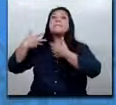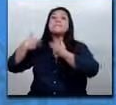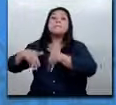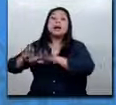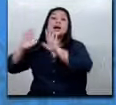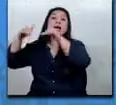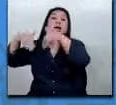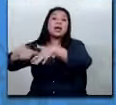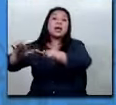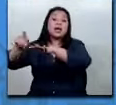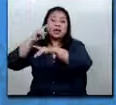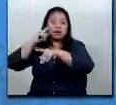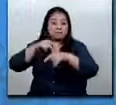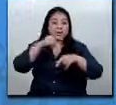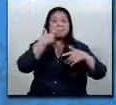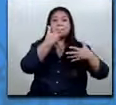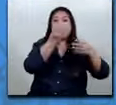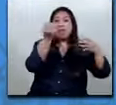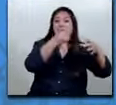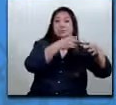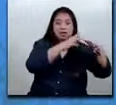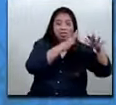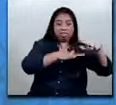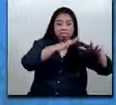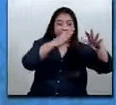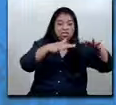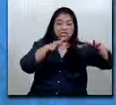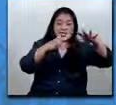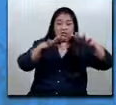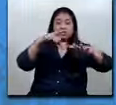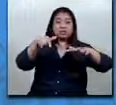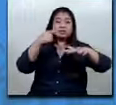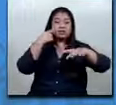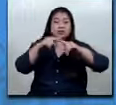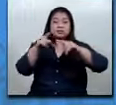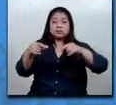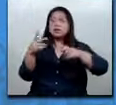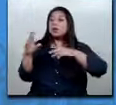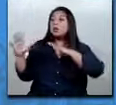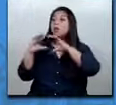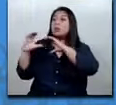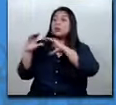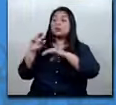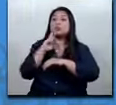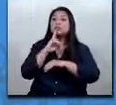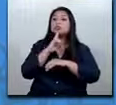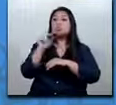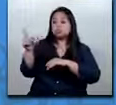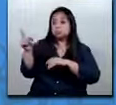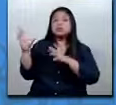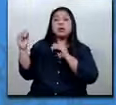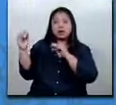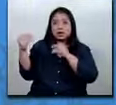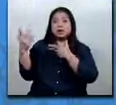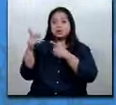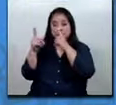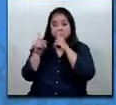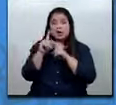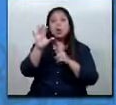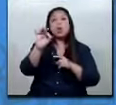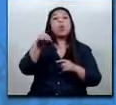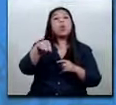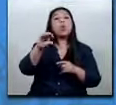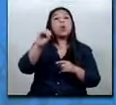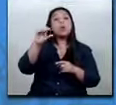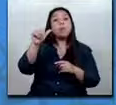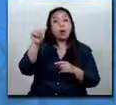hemos mantenido una excelente comunicación con las autoridades de Honduras, con las autoridades locales, la municipalidad de Omoa especialmente.